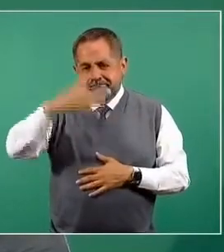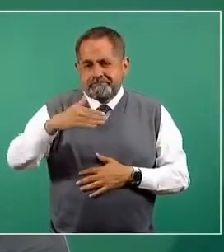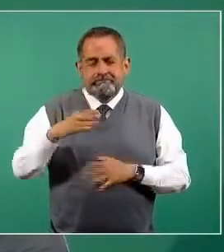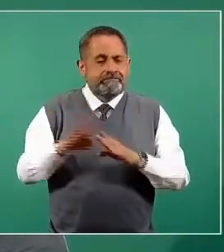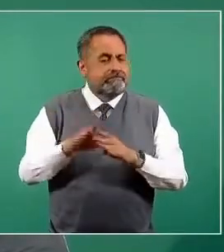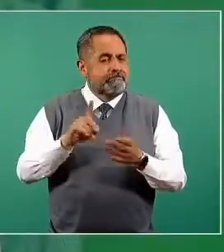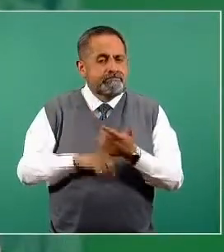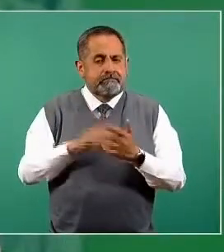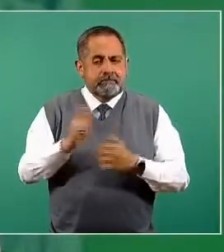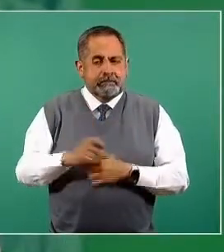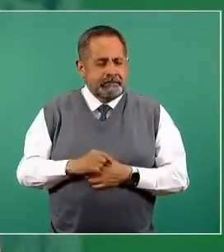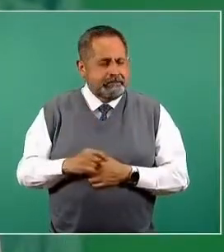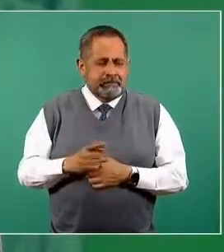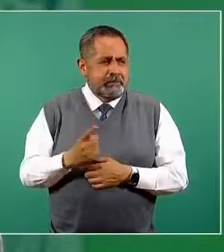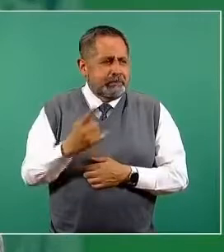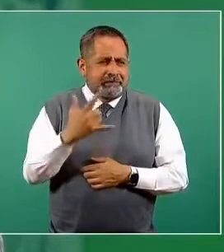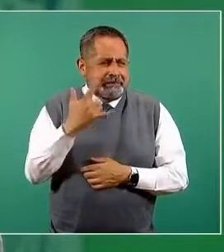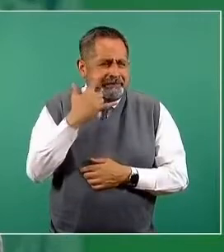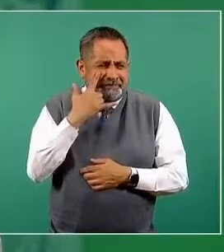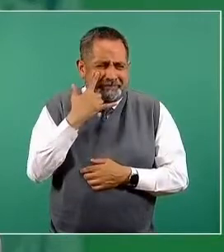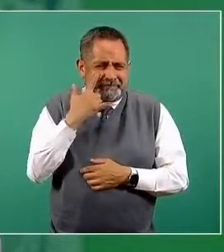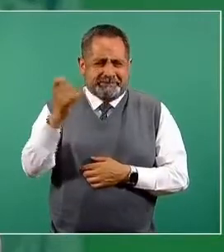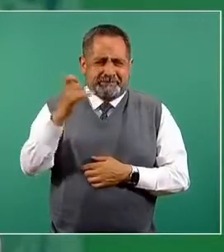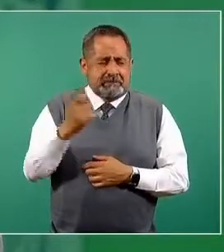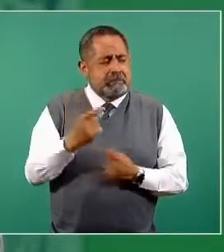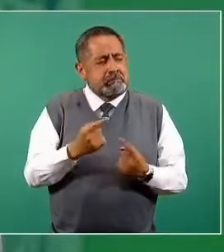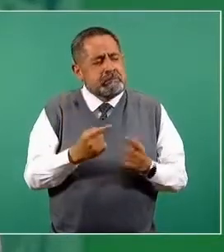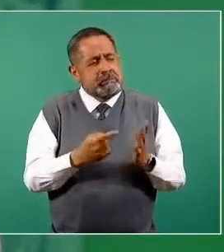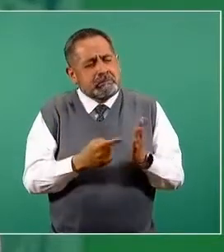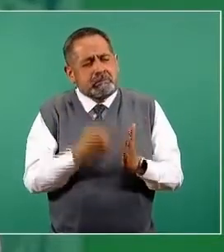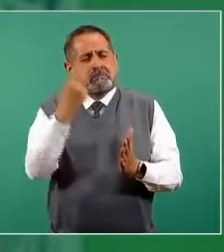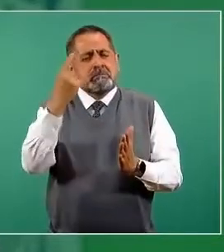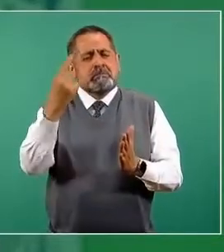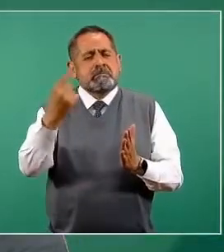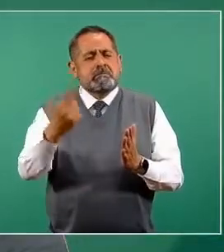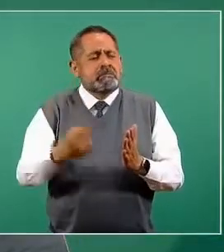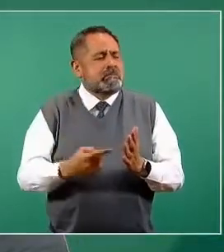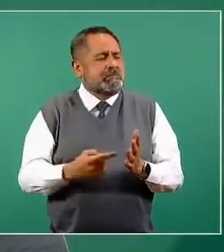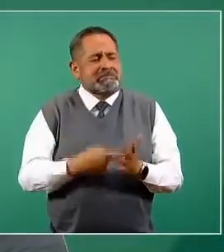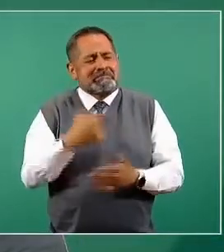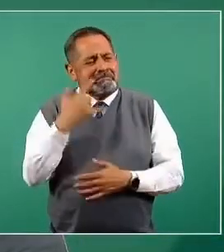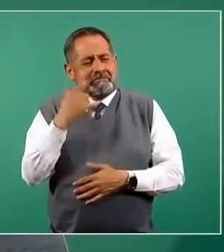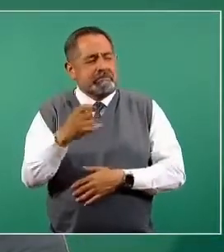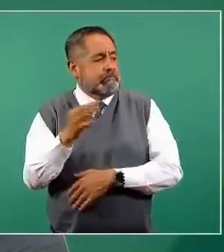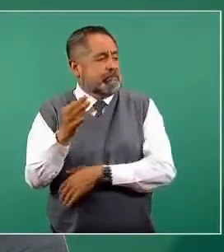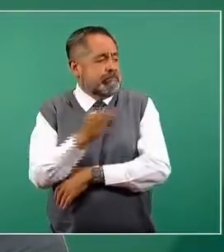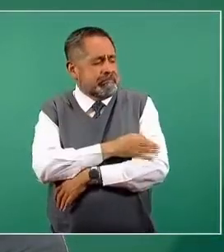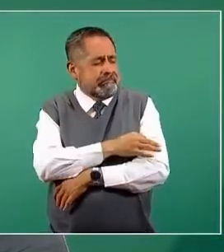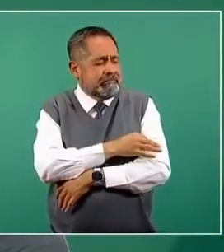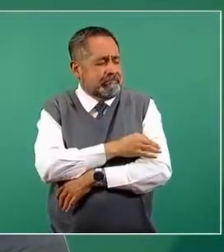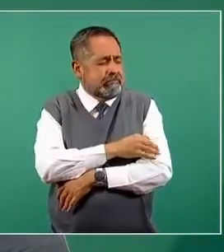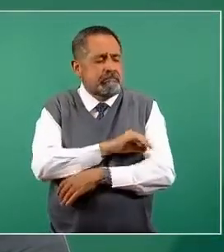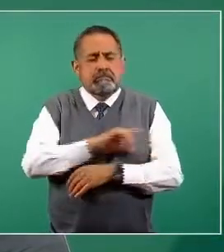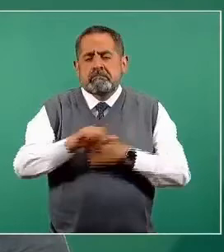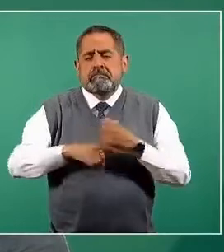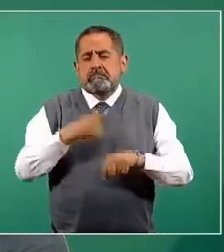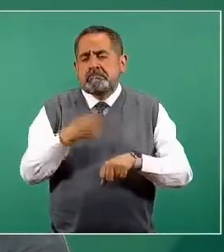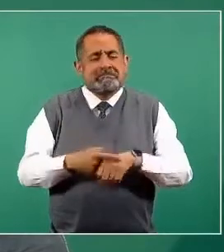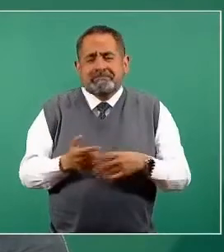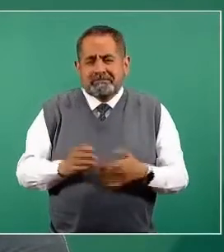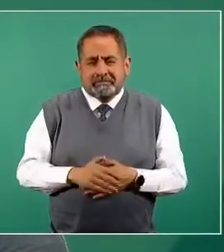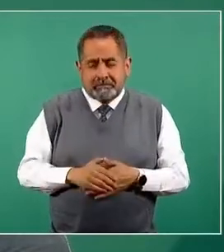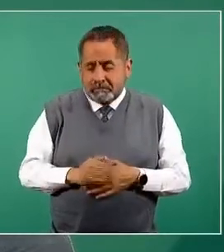es extraordinariamente raro que las personas tengan alguna reacción cuando son vacunadas,